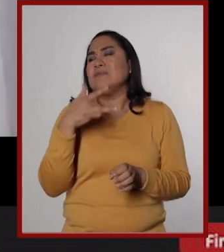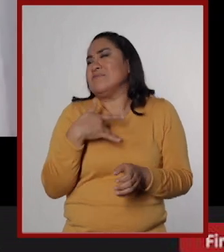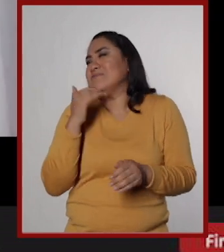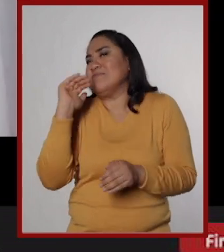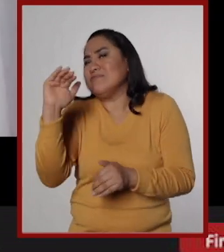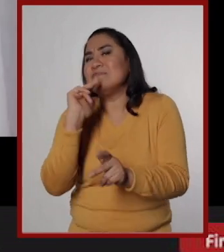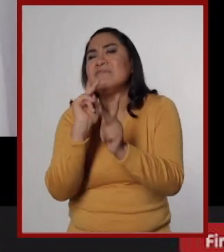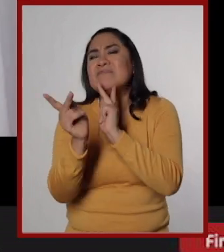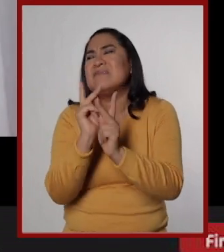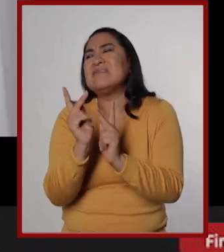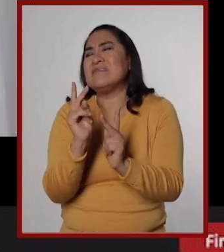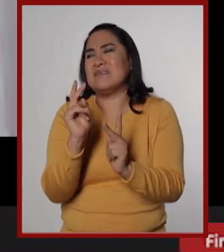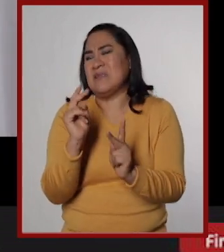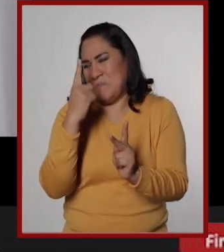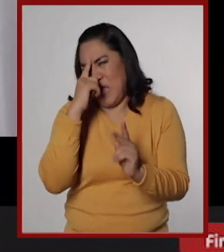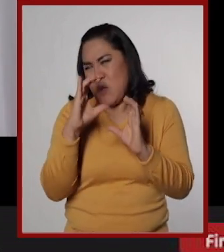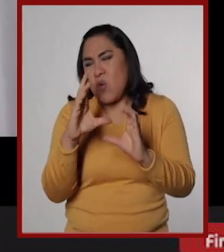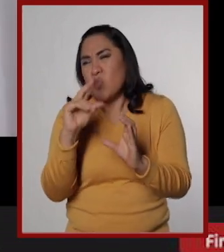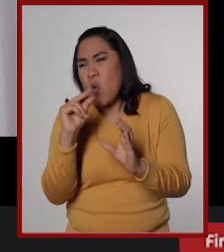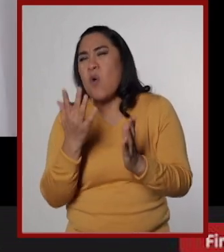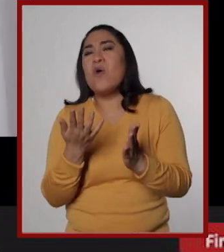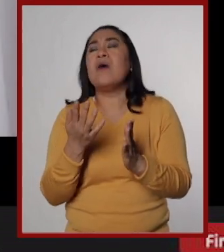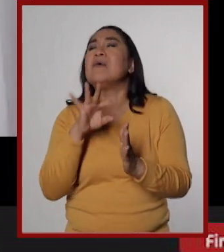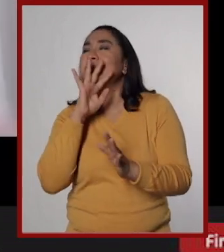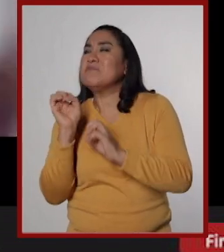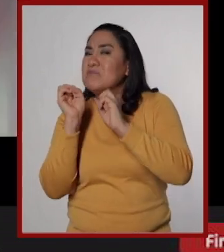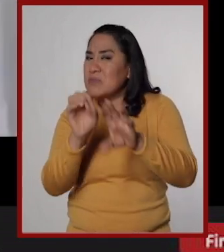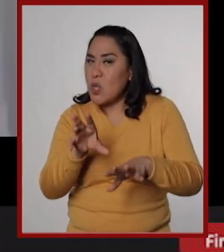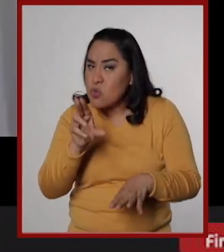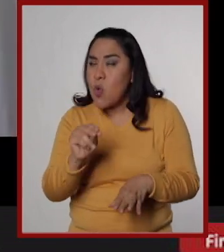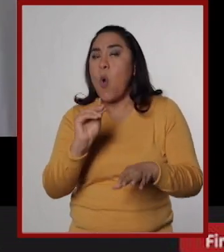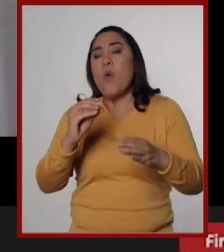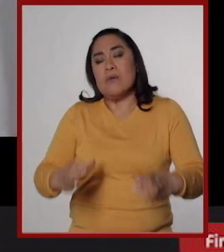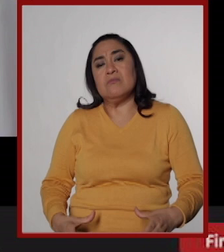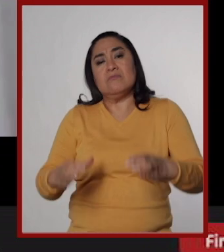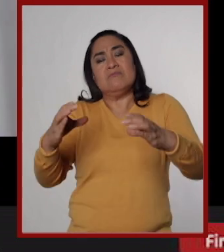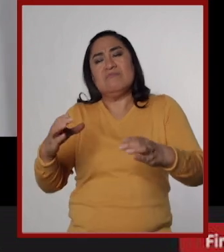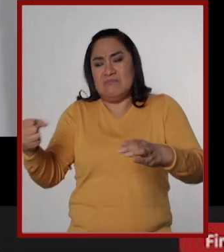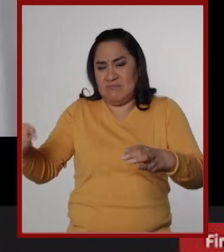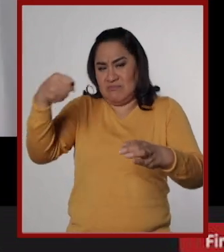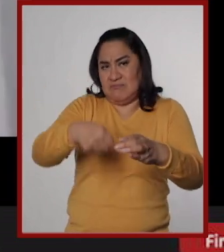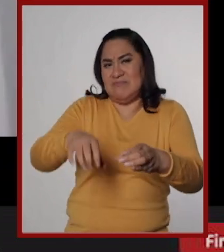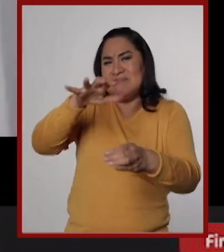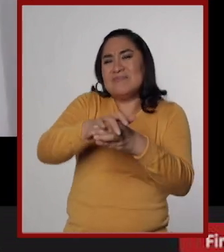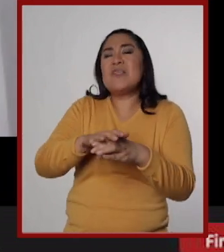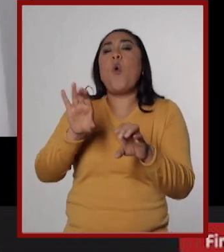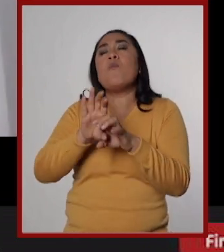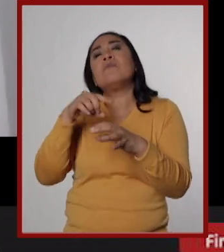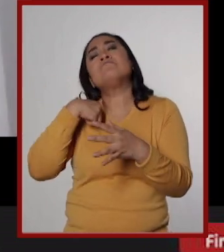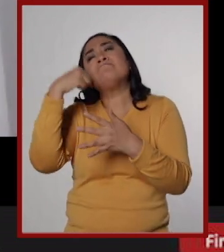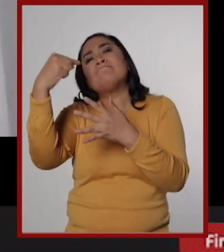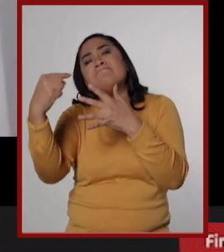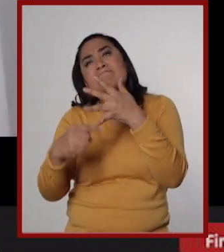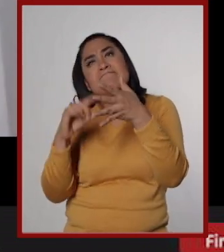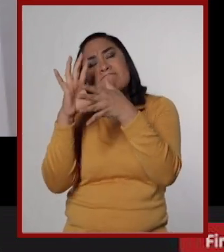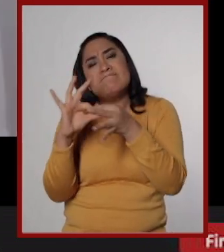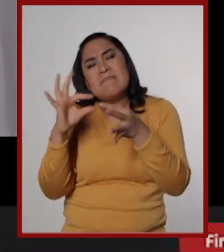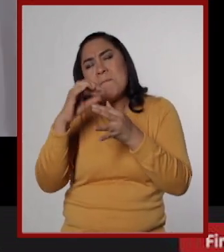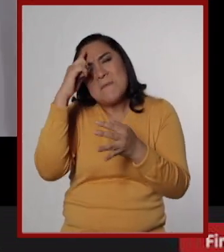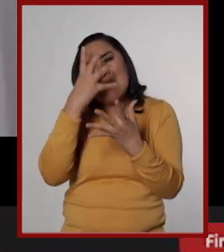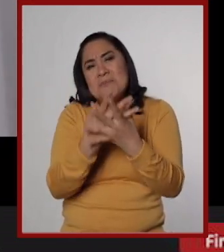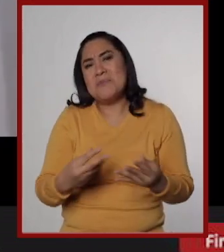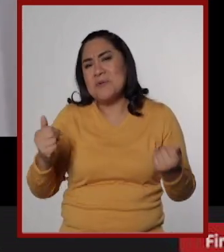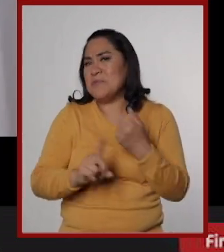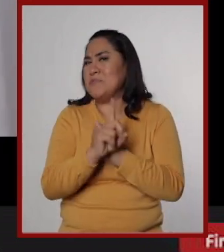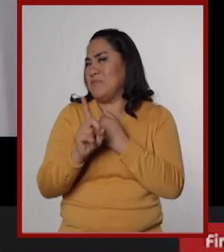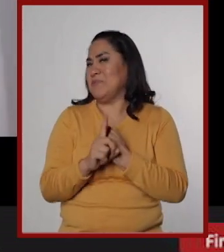no pase? O no la saques, o pon un botecito y la metes ahí con una tapa, o alguna manera tiene que haber de solucionarlo,